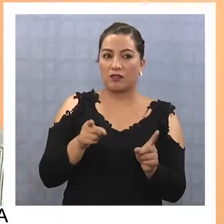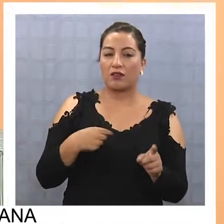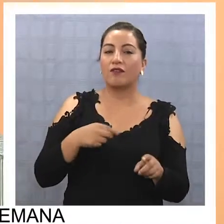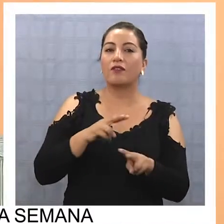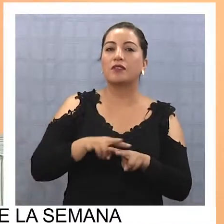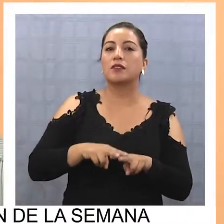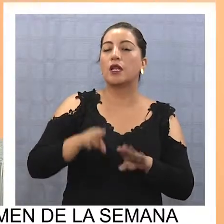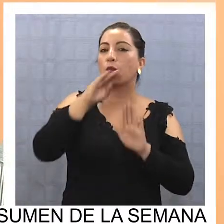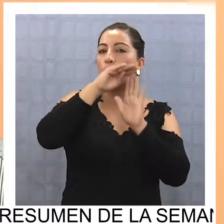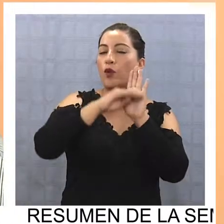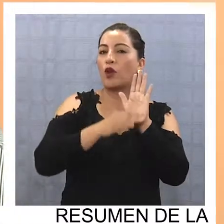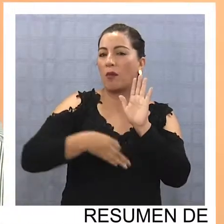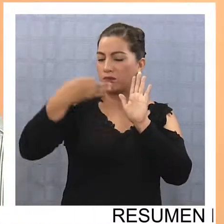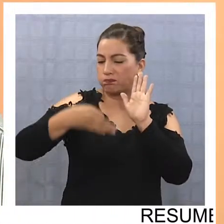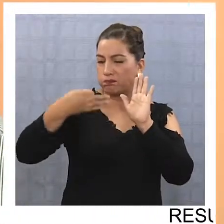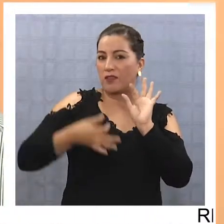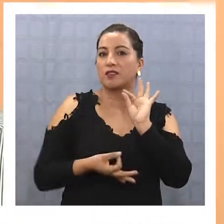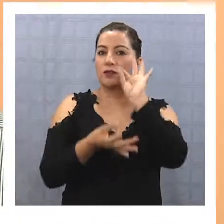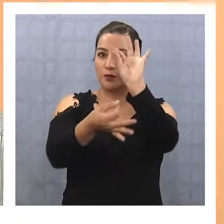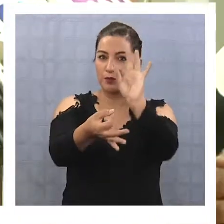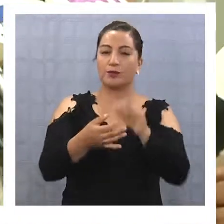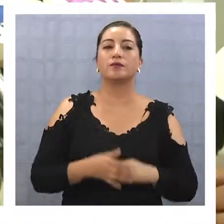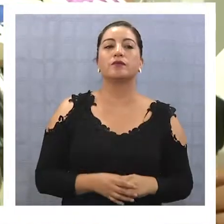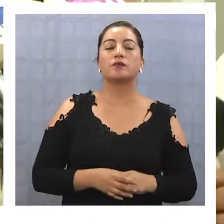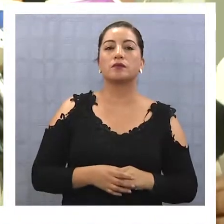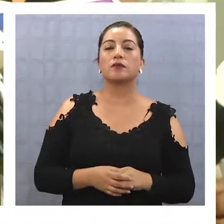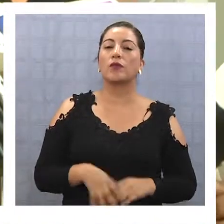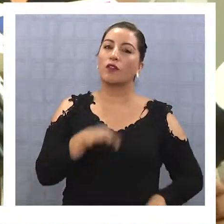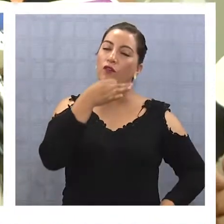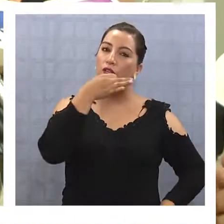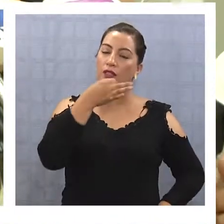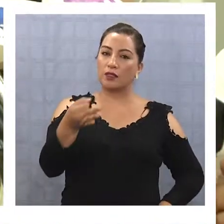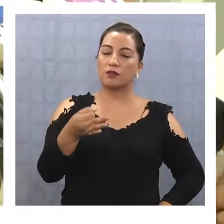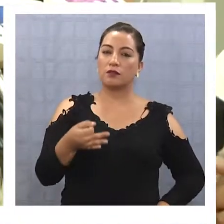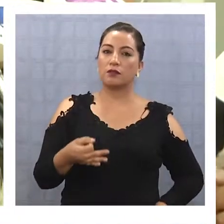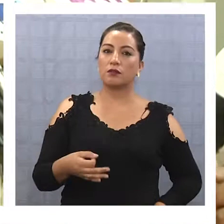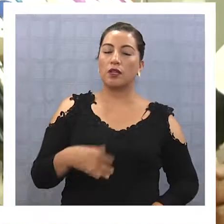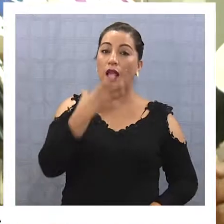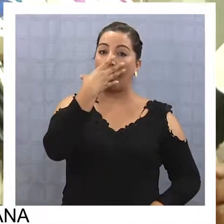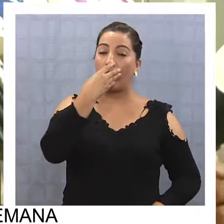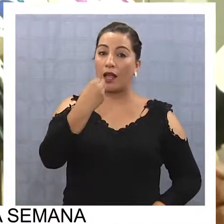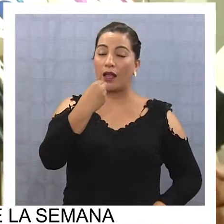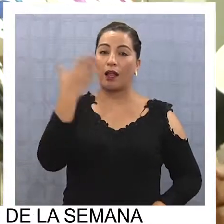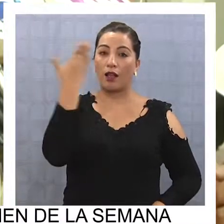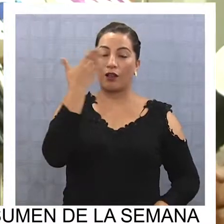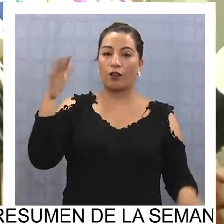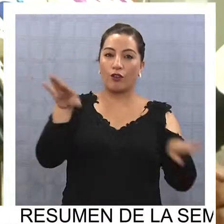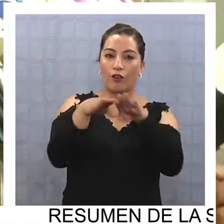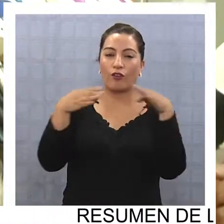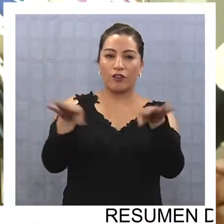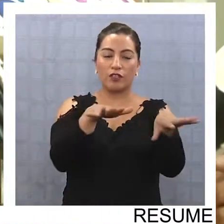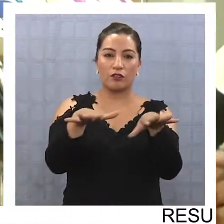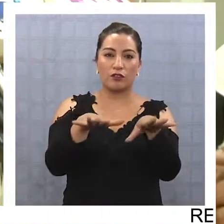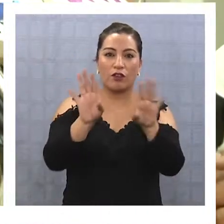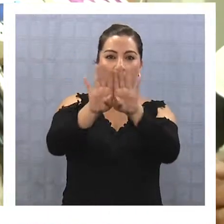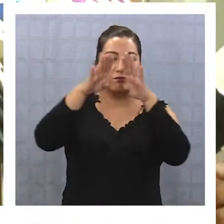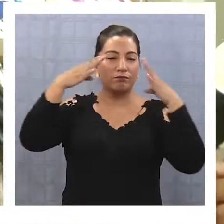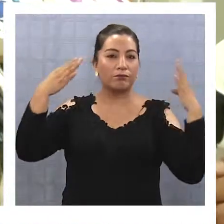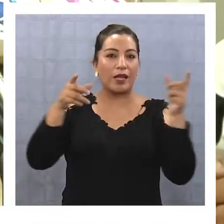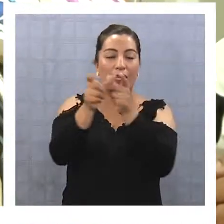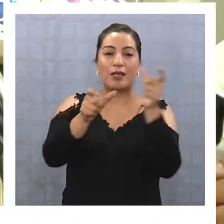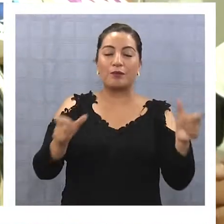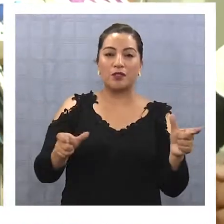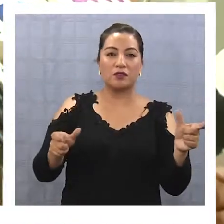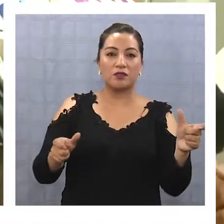entregaron el programa oficial del evento. Podemos mencionar que las puertas del Campos Lobito serán abiertas para las comunidades y para los